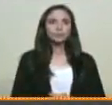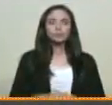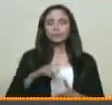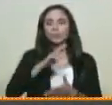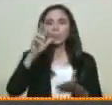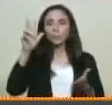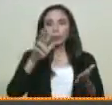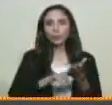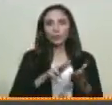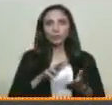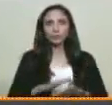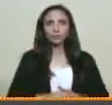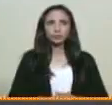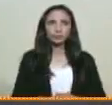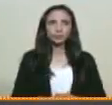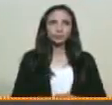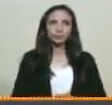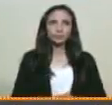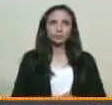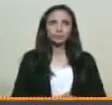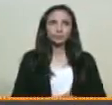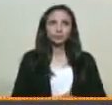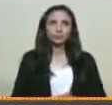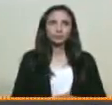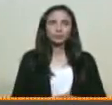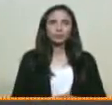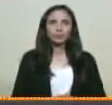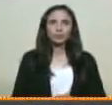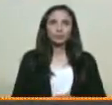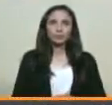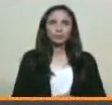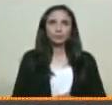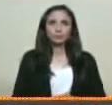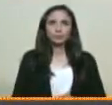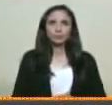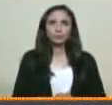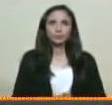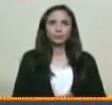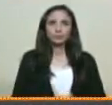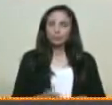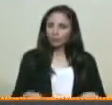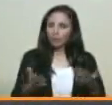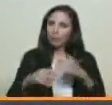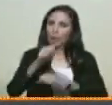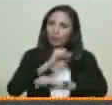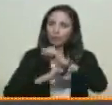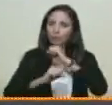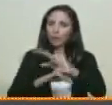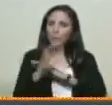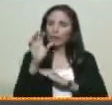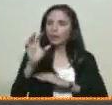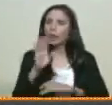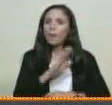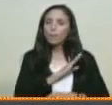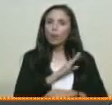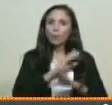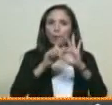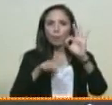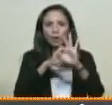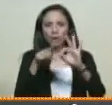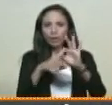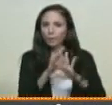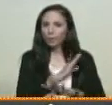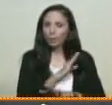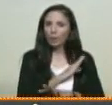Aprobado. Hay que defender el Bolívar, es nuestra moneda, que